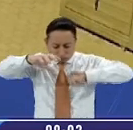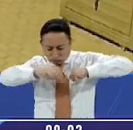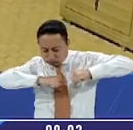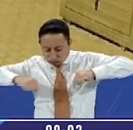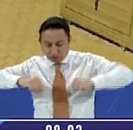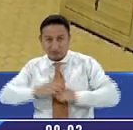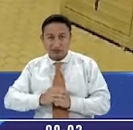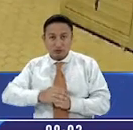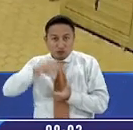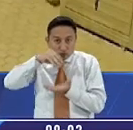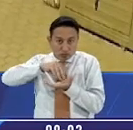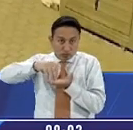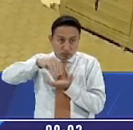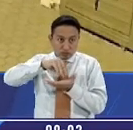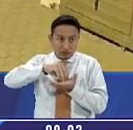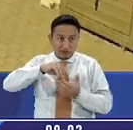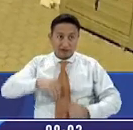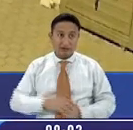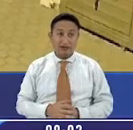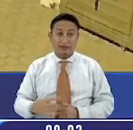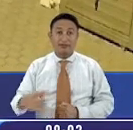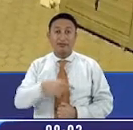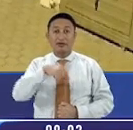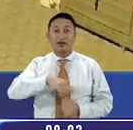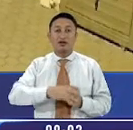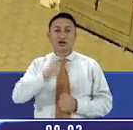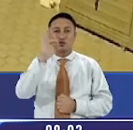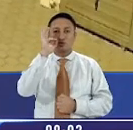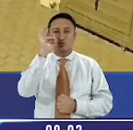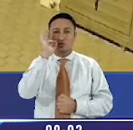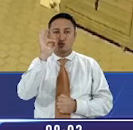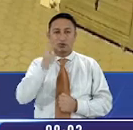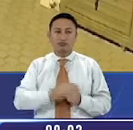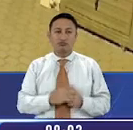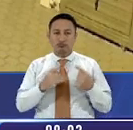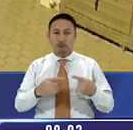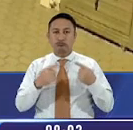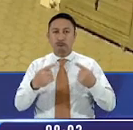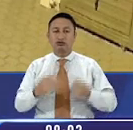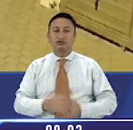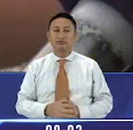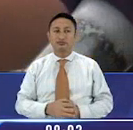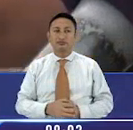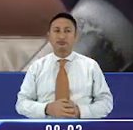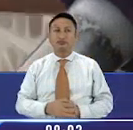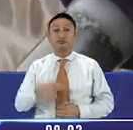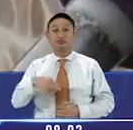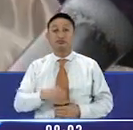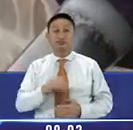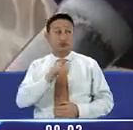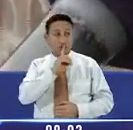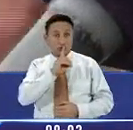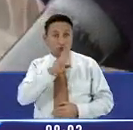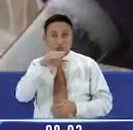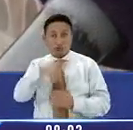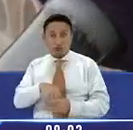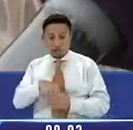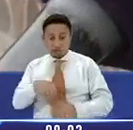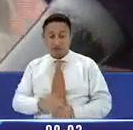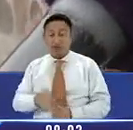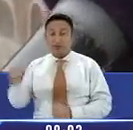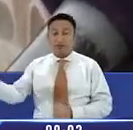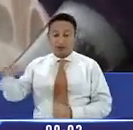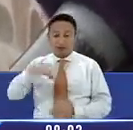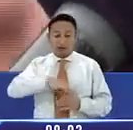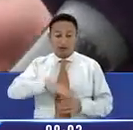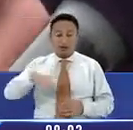pequeñas fundas, encargos de un consumo ilegal que prolifera todos los días. Se vienen, dejan y después regresan otros y cogen la